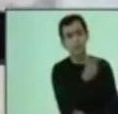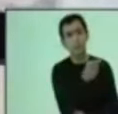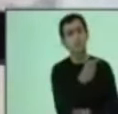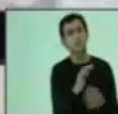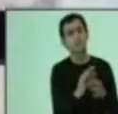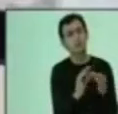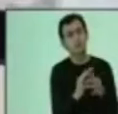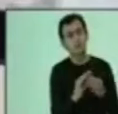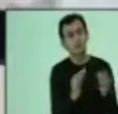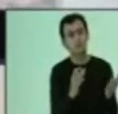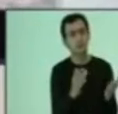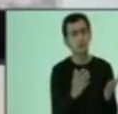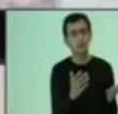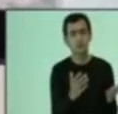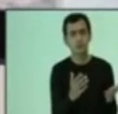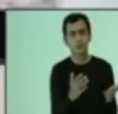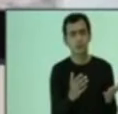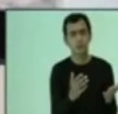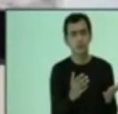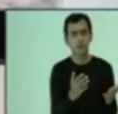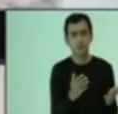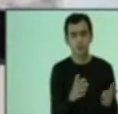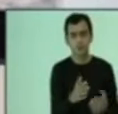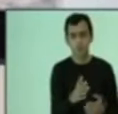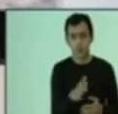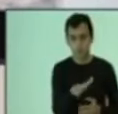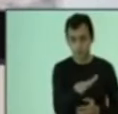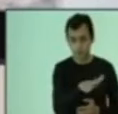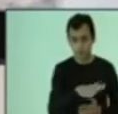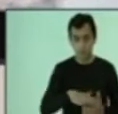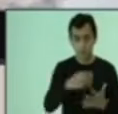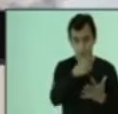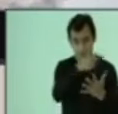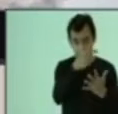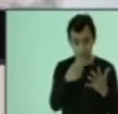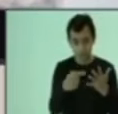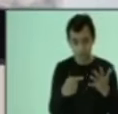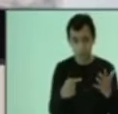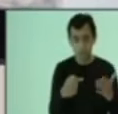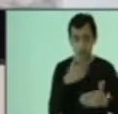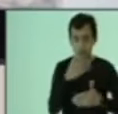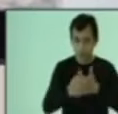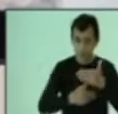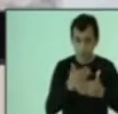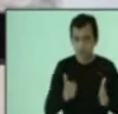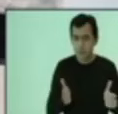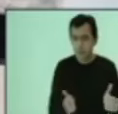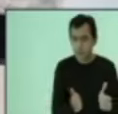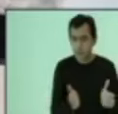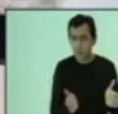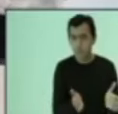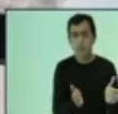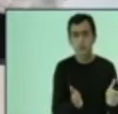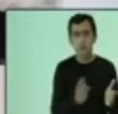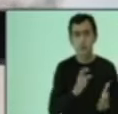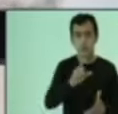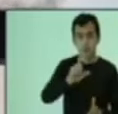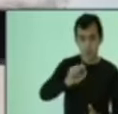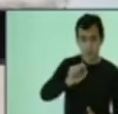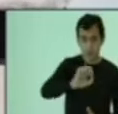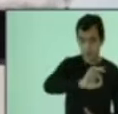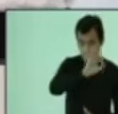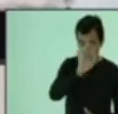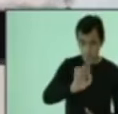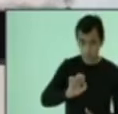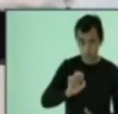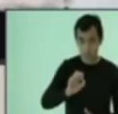en su intervención acerca de impulsar uno de los ejes, Cuatzintla en crecimiento. Decía usted que el 20% de las micro, pequeñas